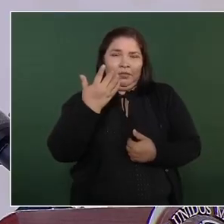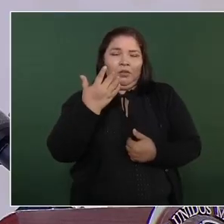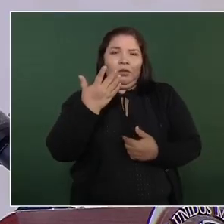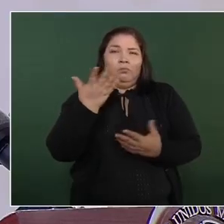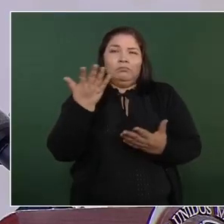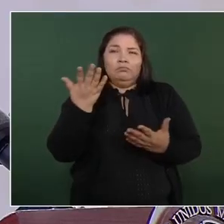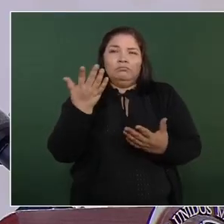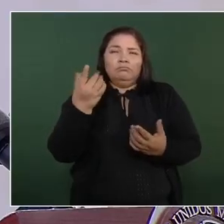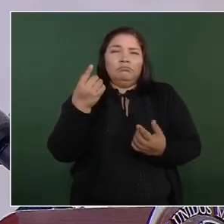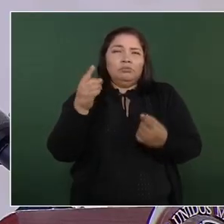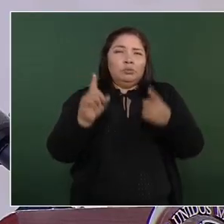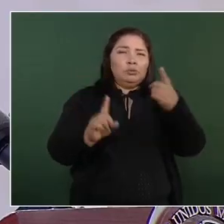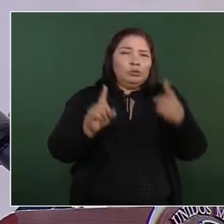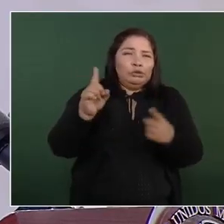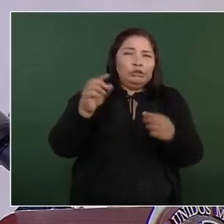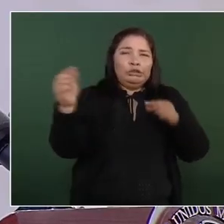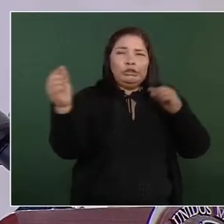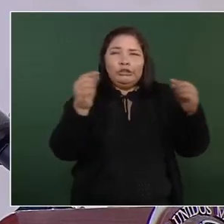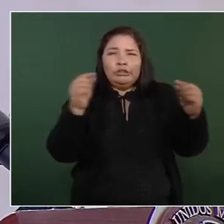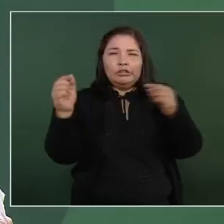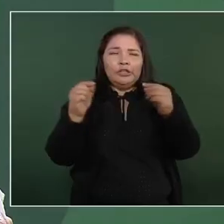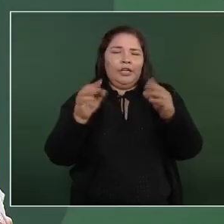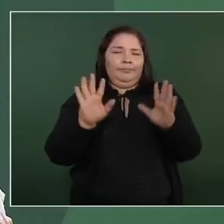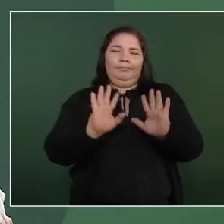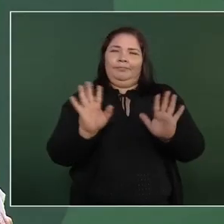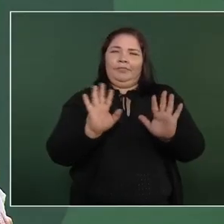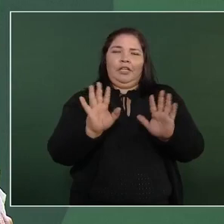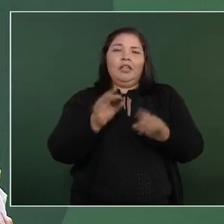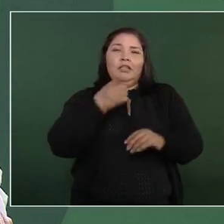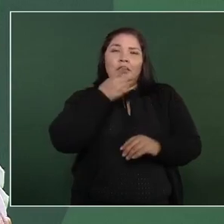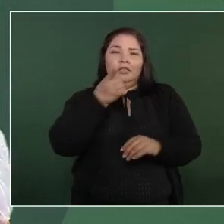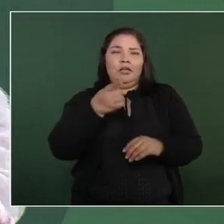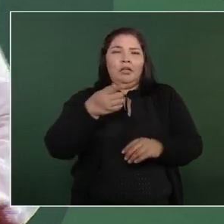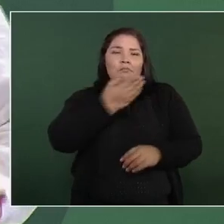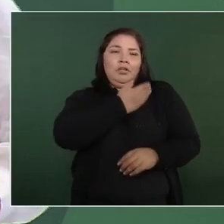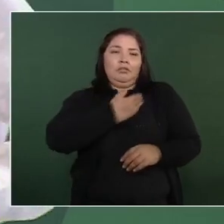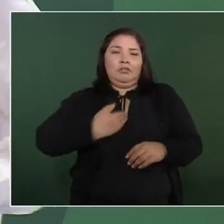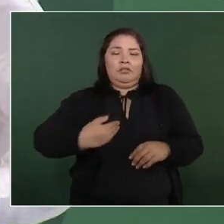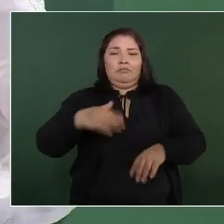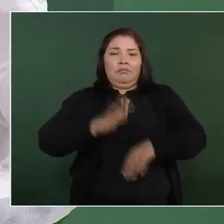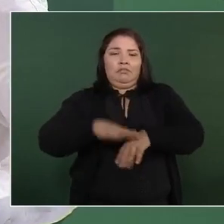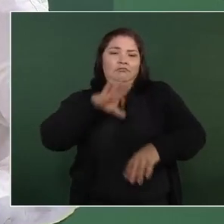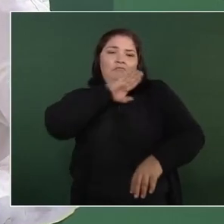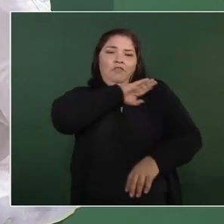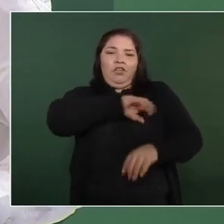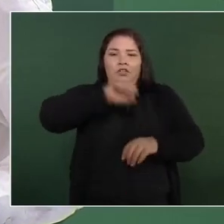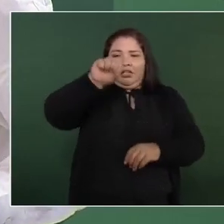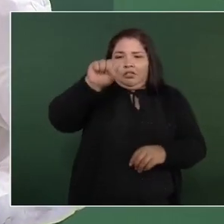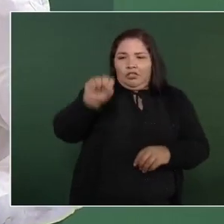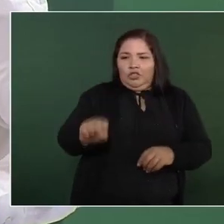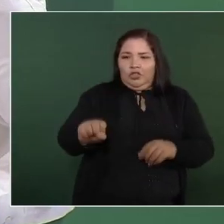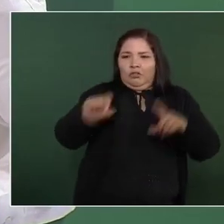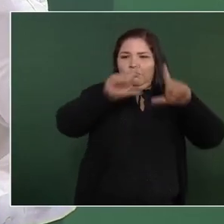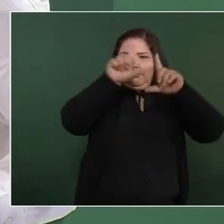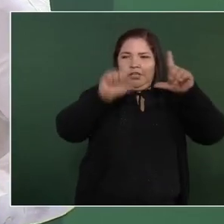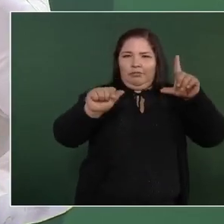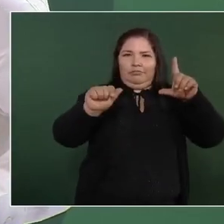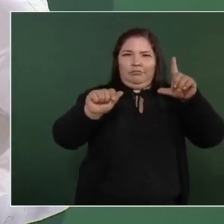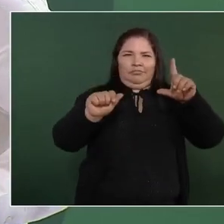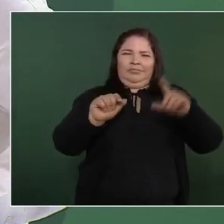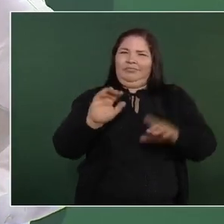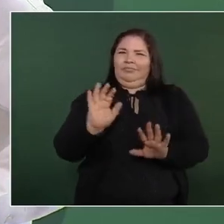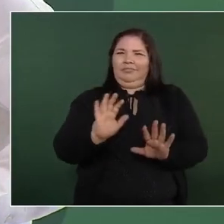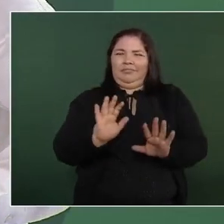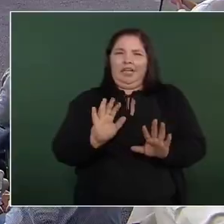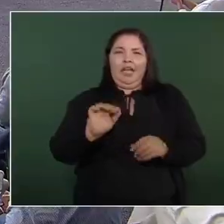dado, que el presidente solamente voltea para el sureste. Nosotros tenemos nuestro Tren Maya aquí, presidente,